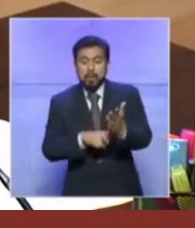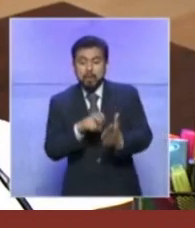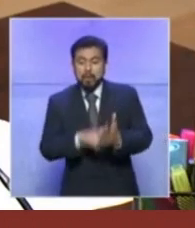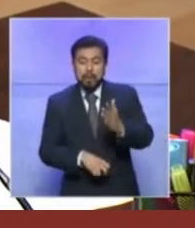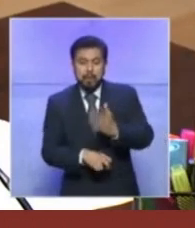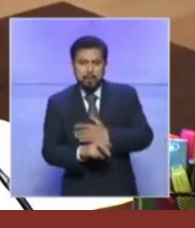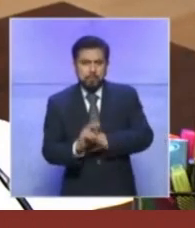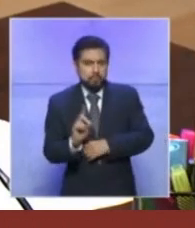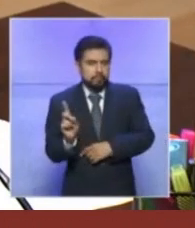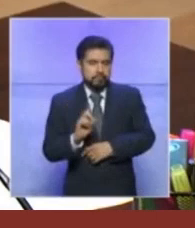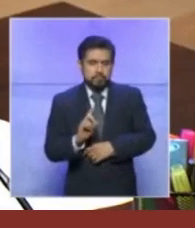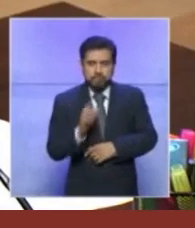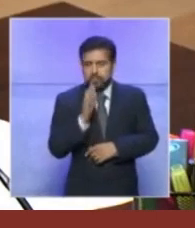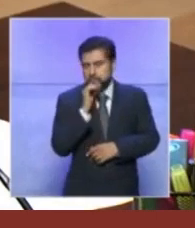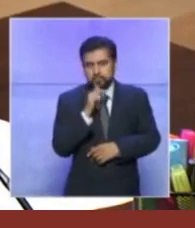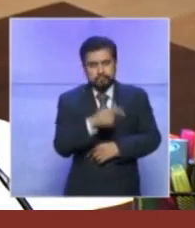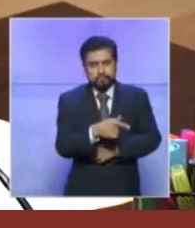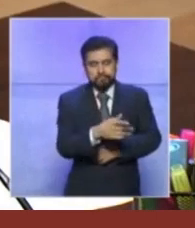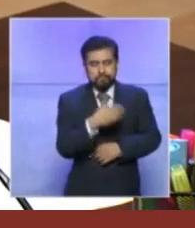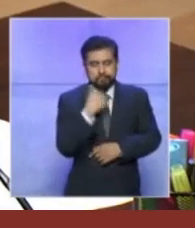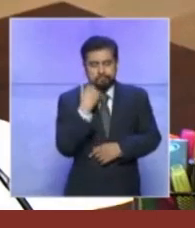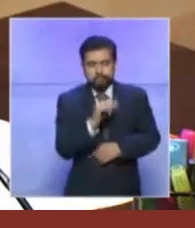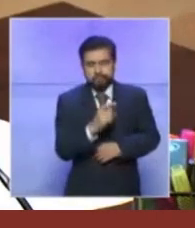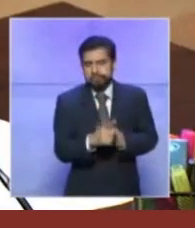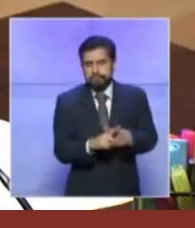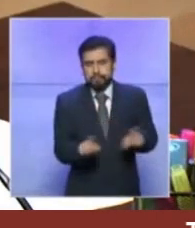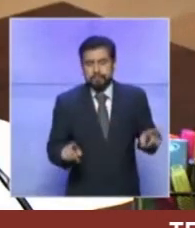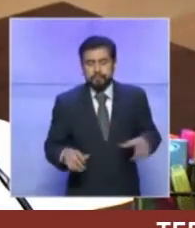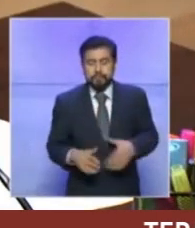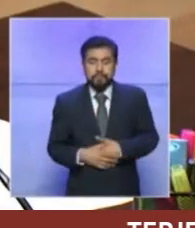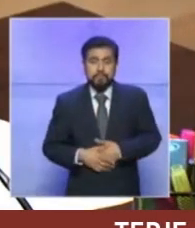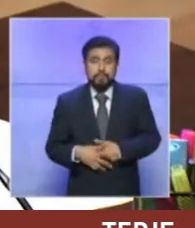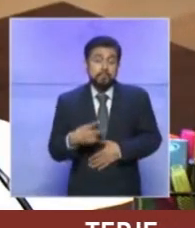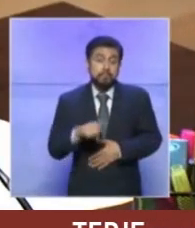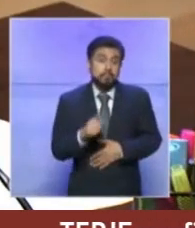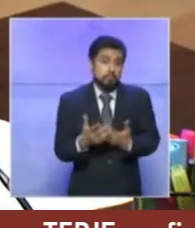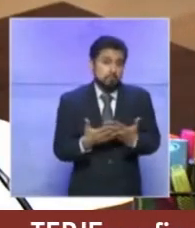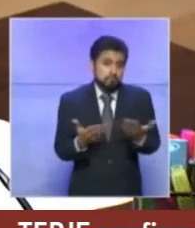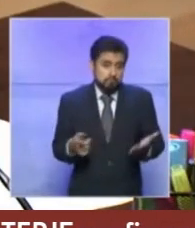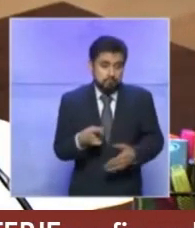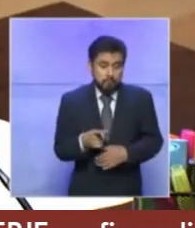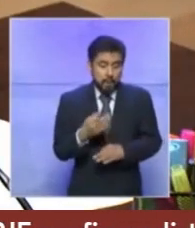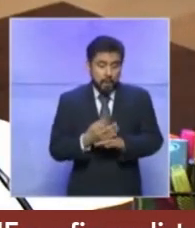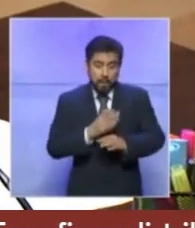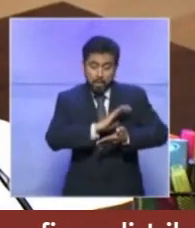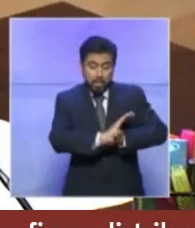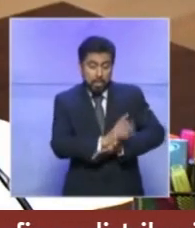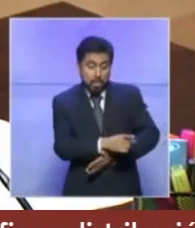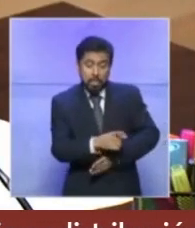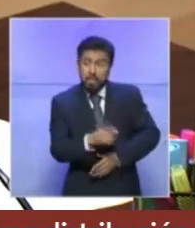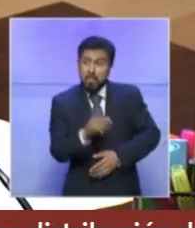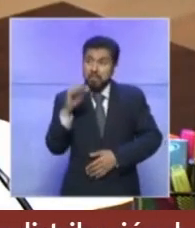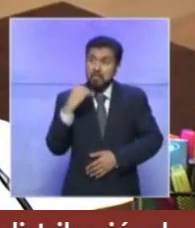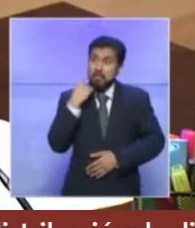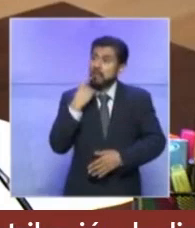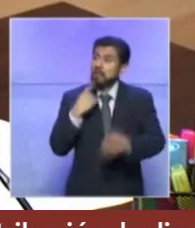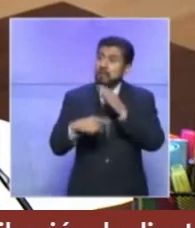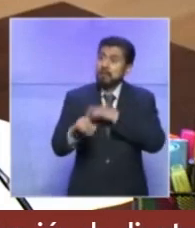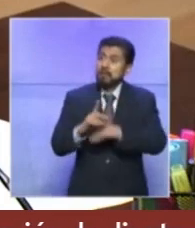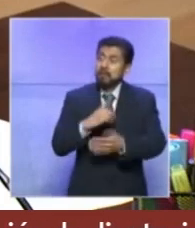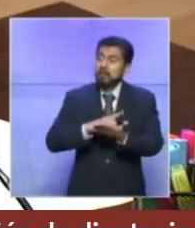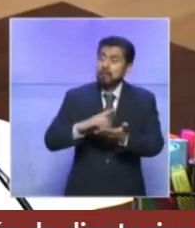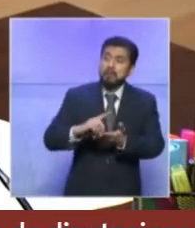de la asignación, como lo pretende el recurrente, sin que ello se traduzca en un acto discriminatorio o de restricción de sus